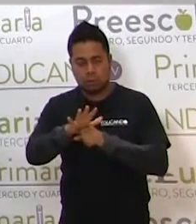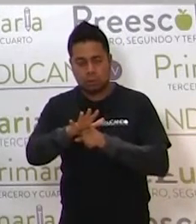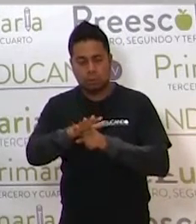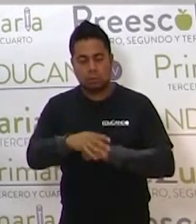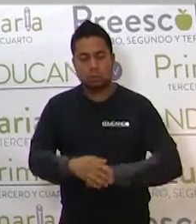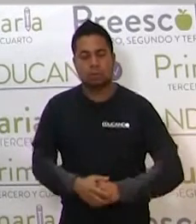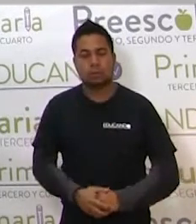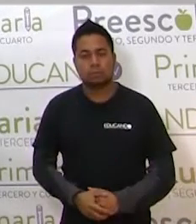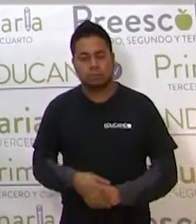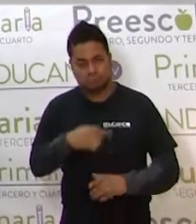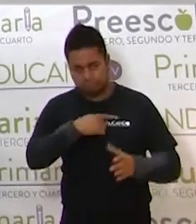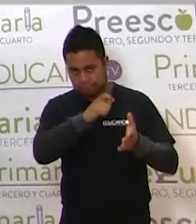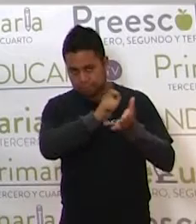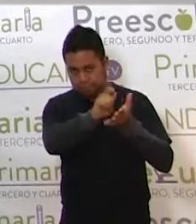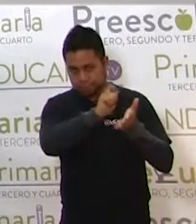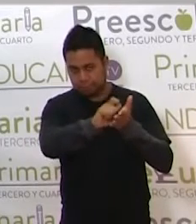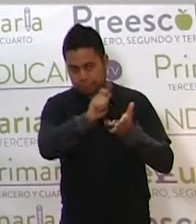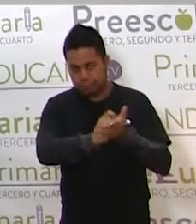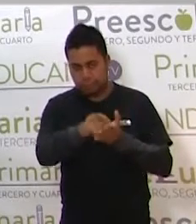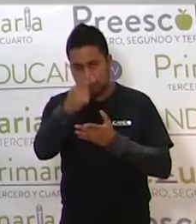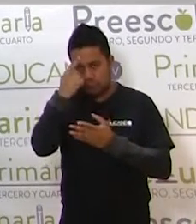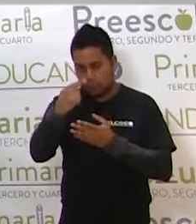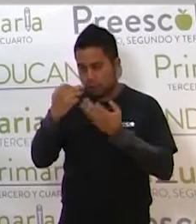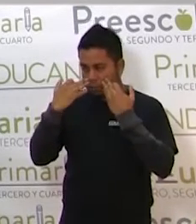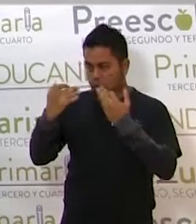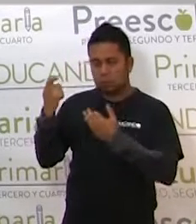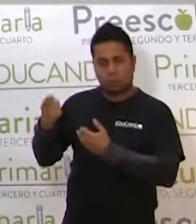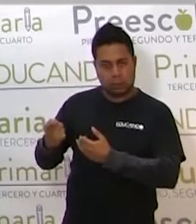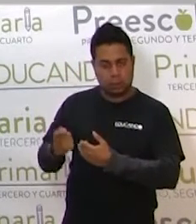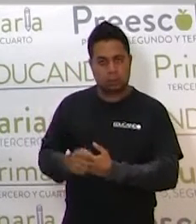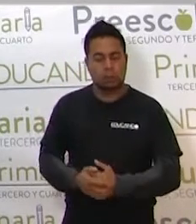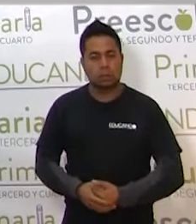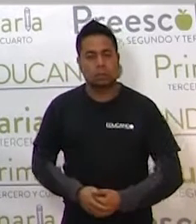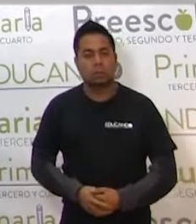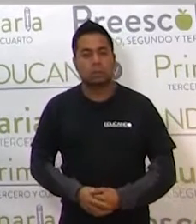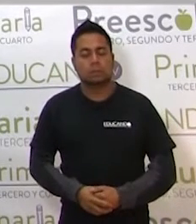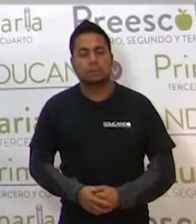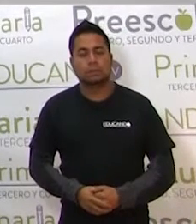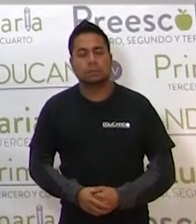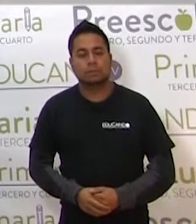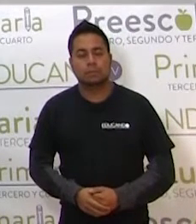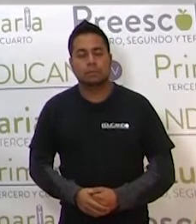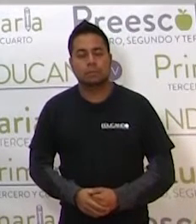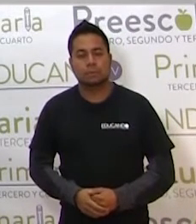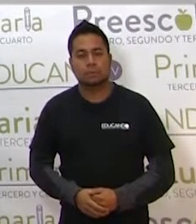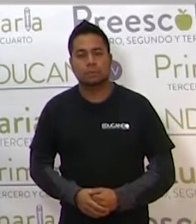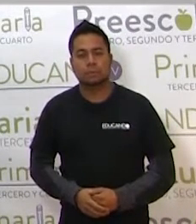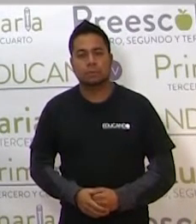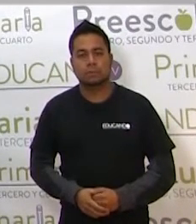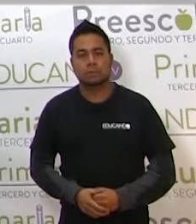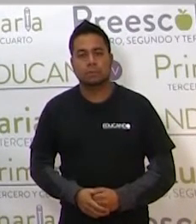a ver lo voy a notar para que hagamos referencia cam